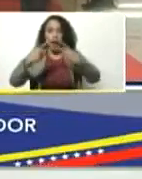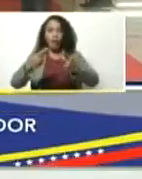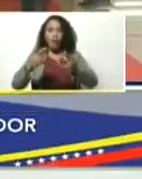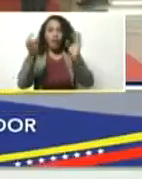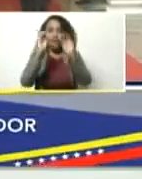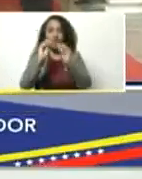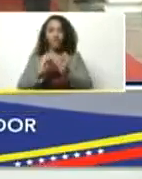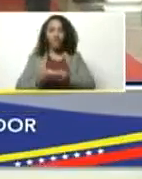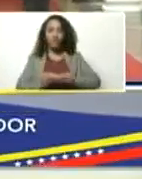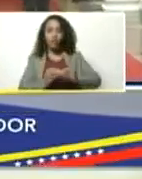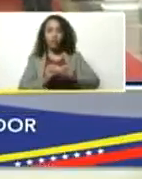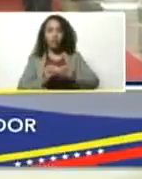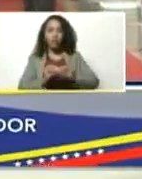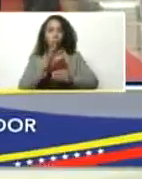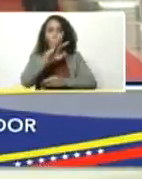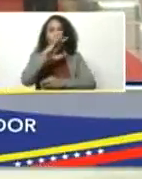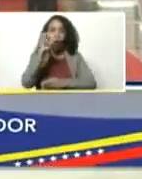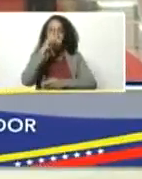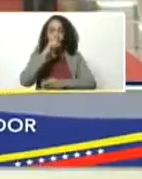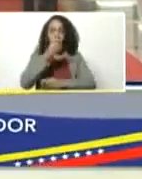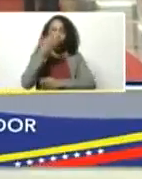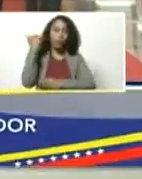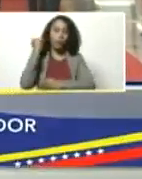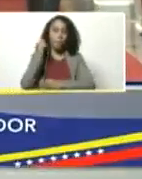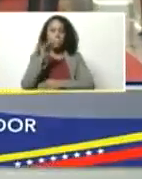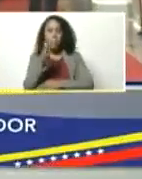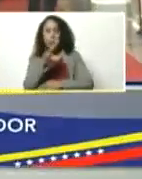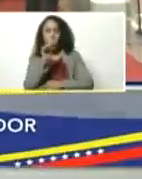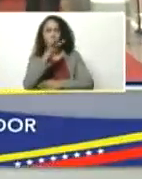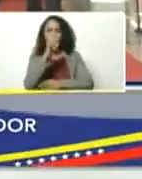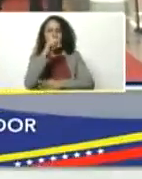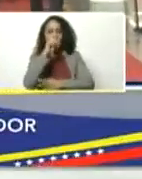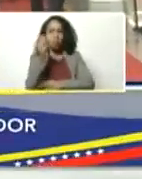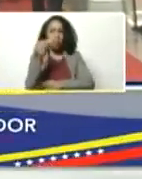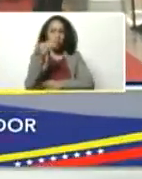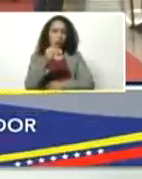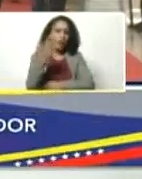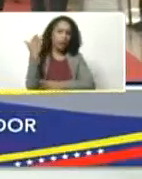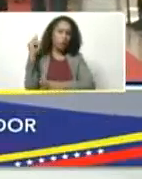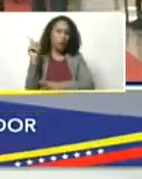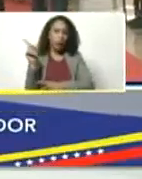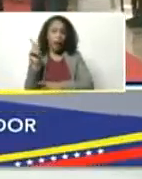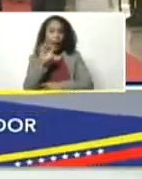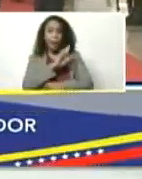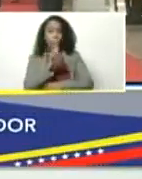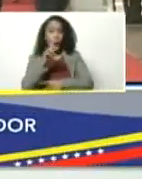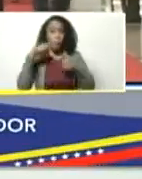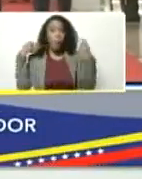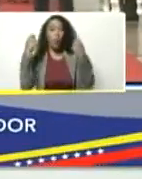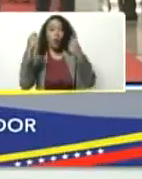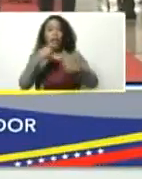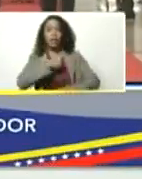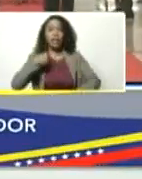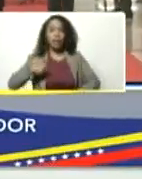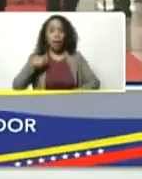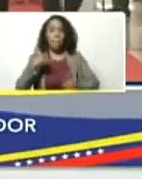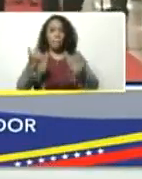proceso de reforma hace 40 años, ¿verdad? Un poquito más de 40 años ya. La República Popular China se